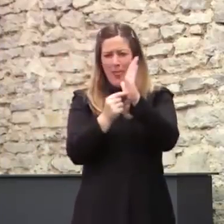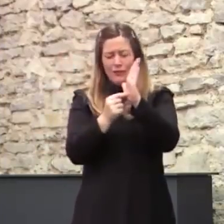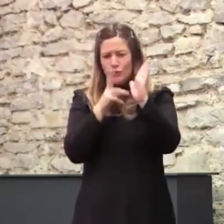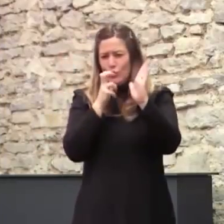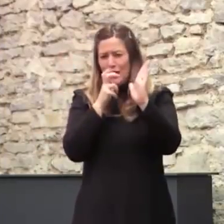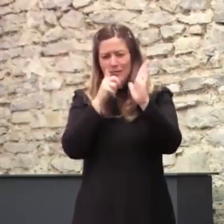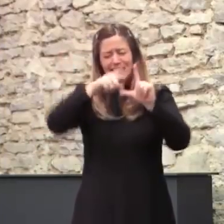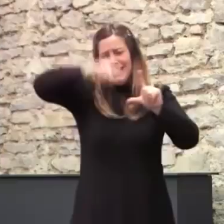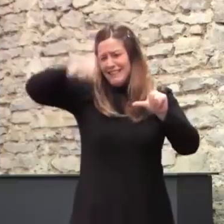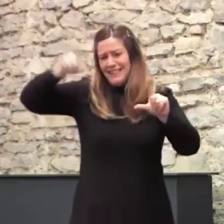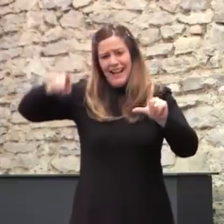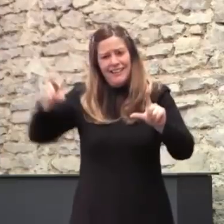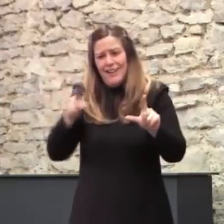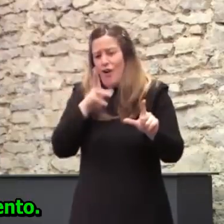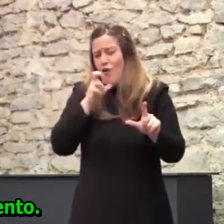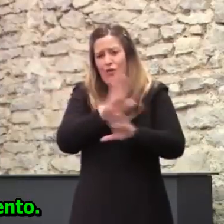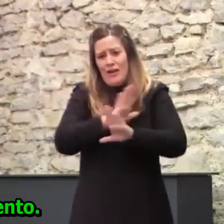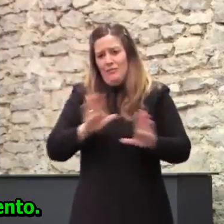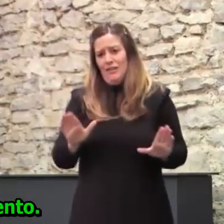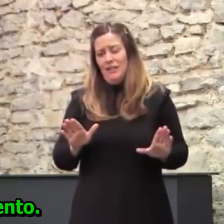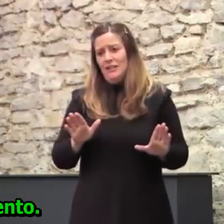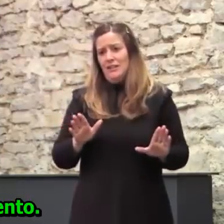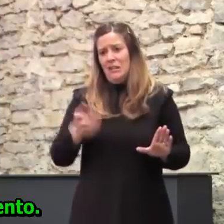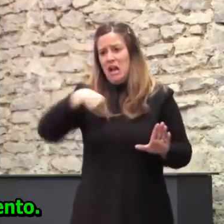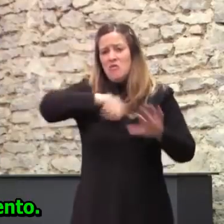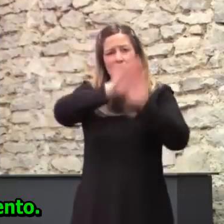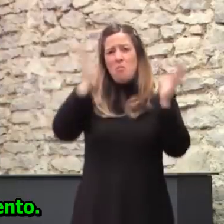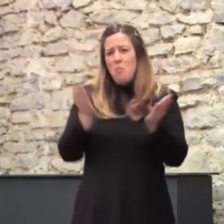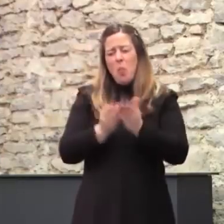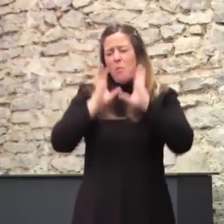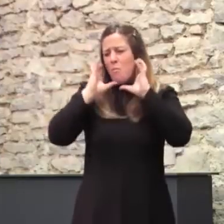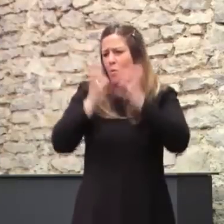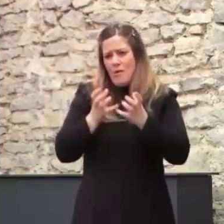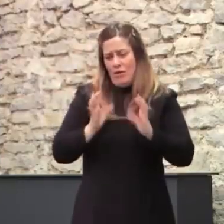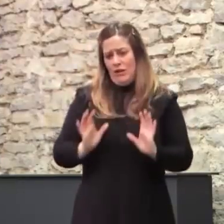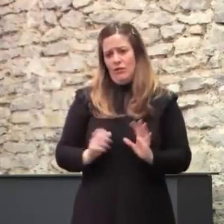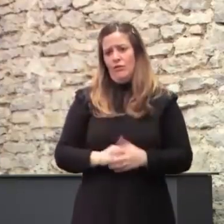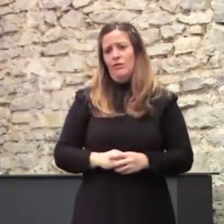Las estadísticas son terribles. O sea, vivimos en un mundo muy violento, ¿no?